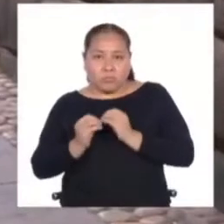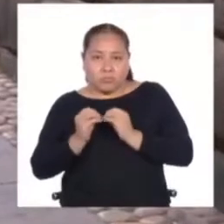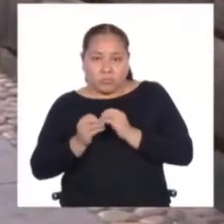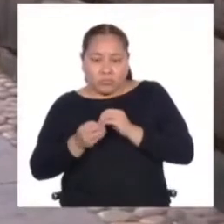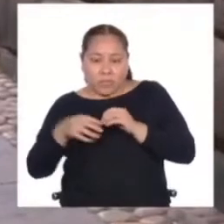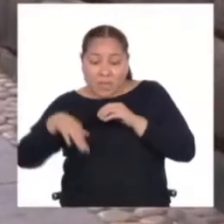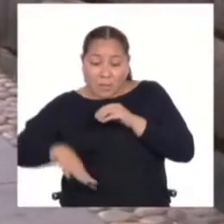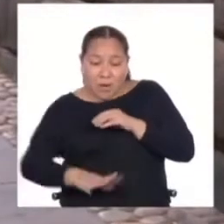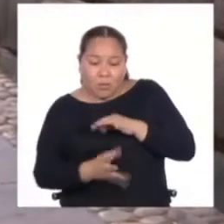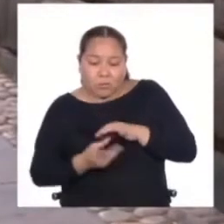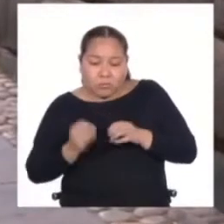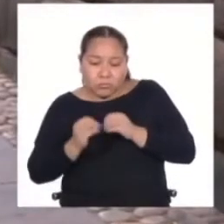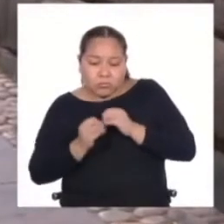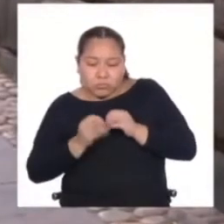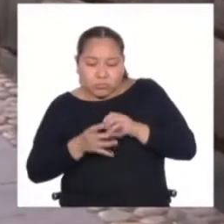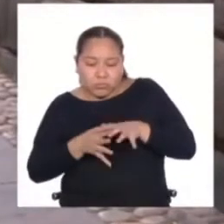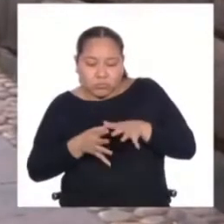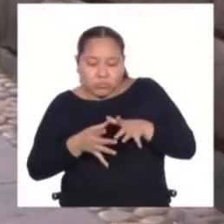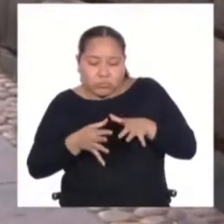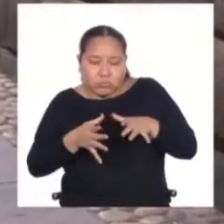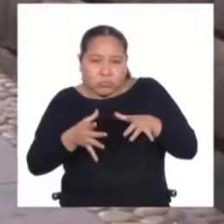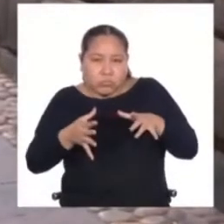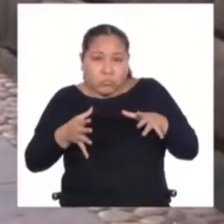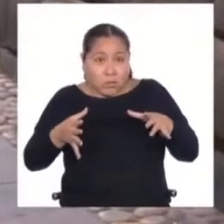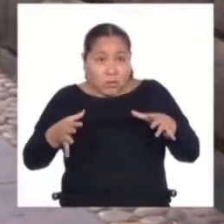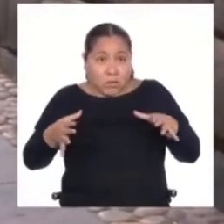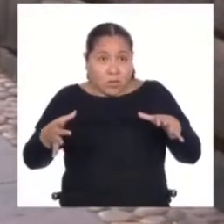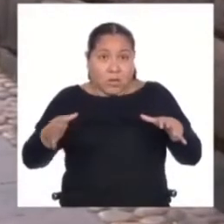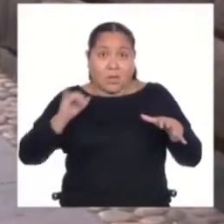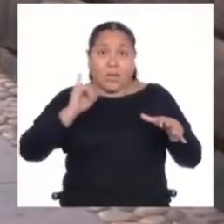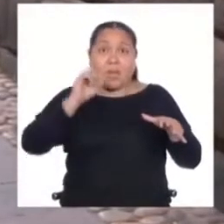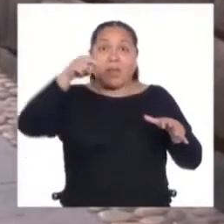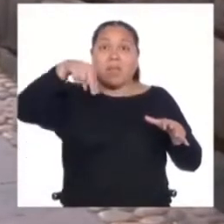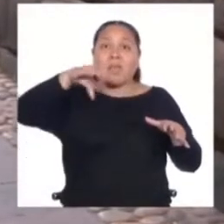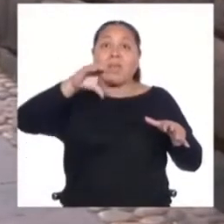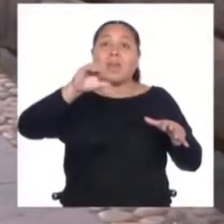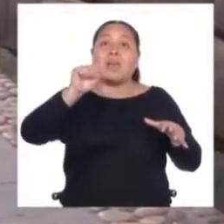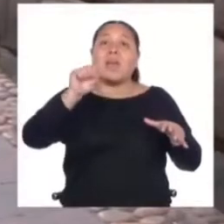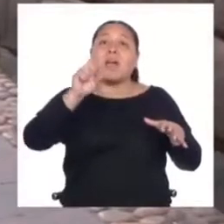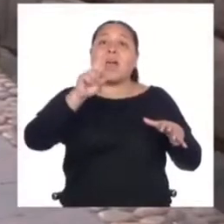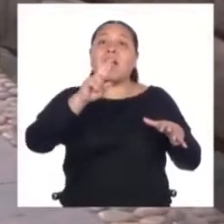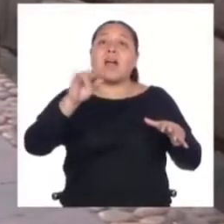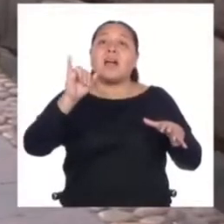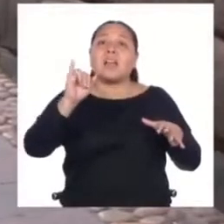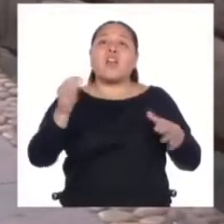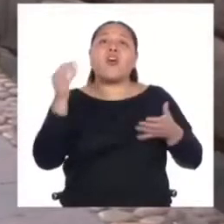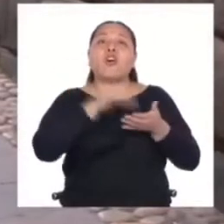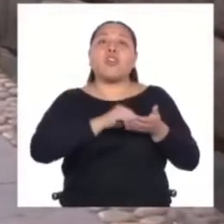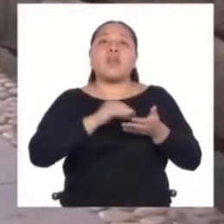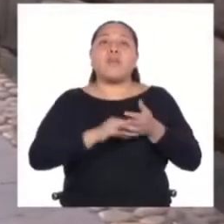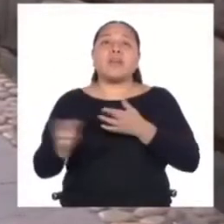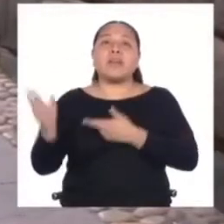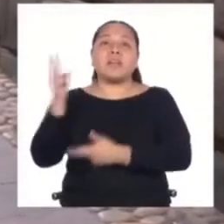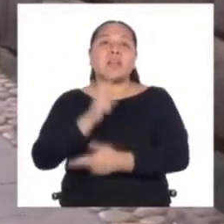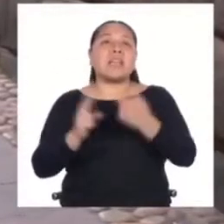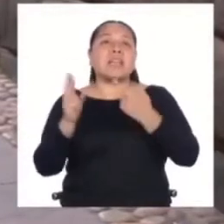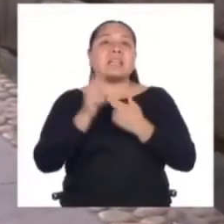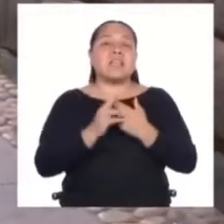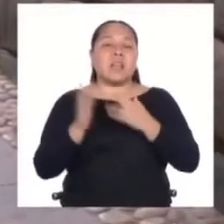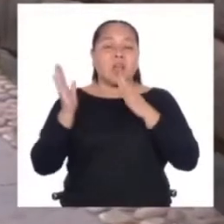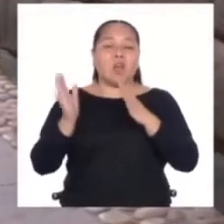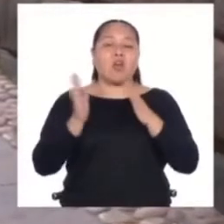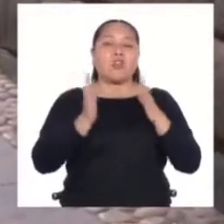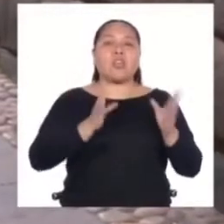de la tierra. Cuando eso ocurra, Incarri volverá a restituir el orden